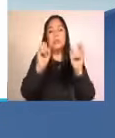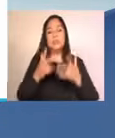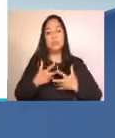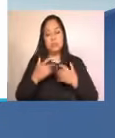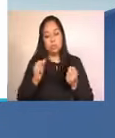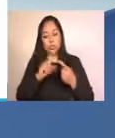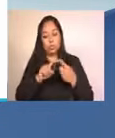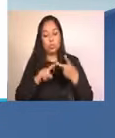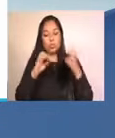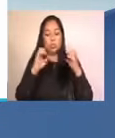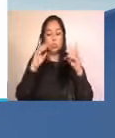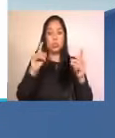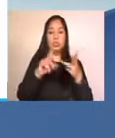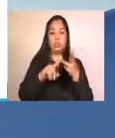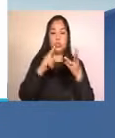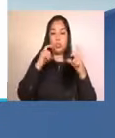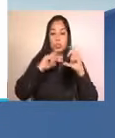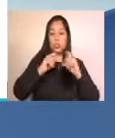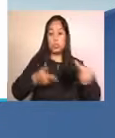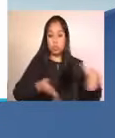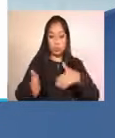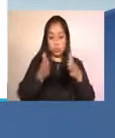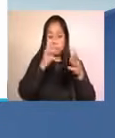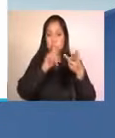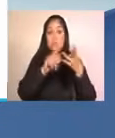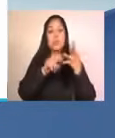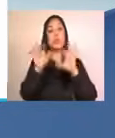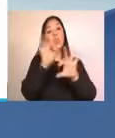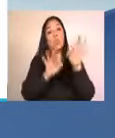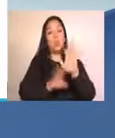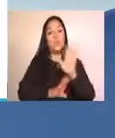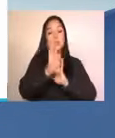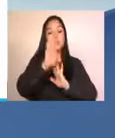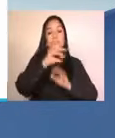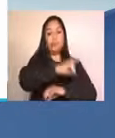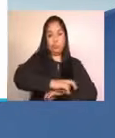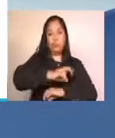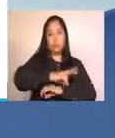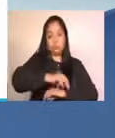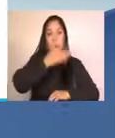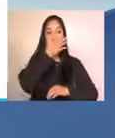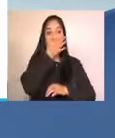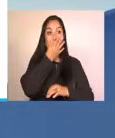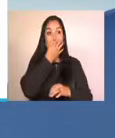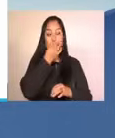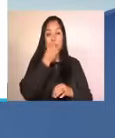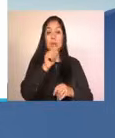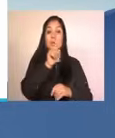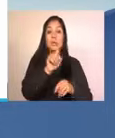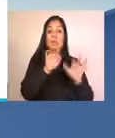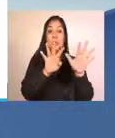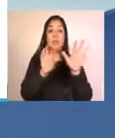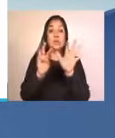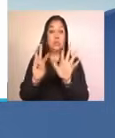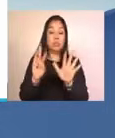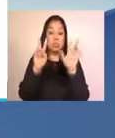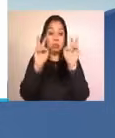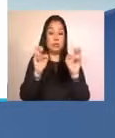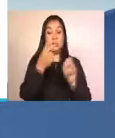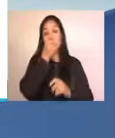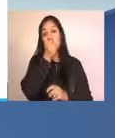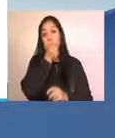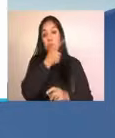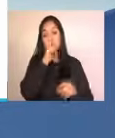educación, comunicaciones o el desarrollo agrario. De esas 198 denuncias por caso de corrupción, pues